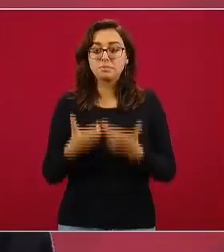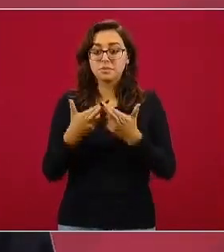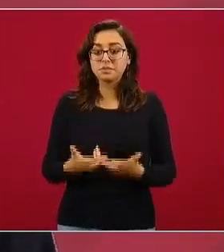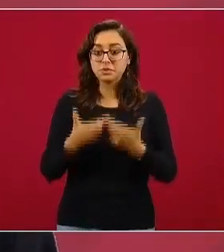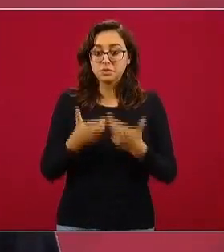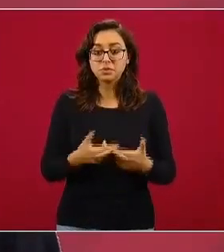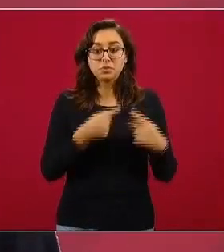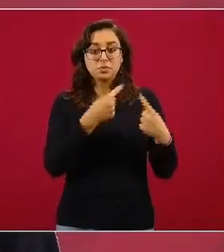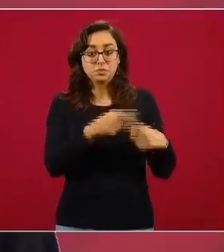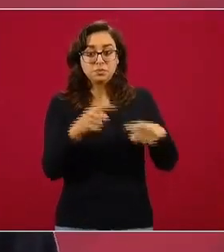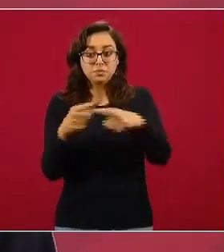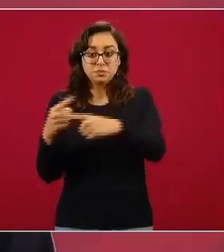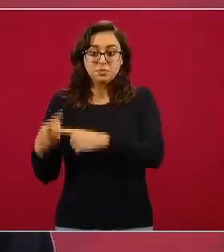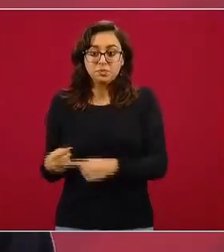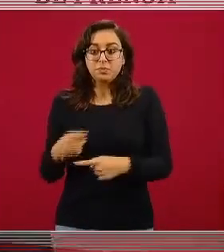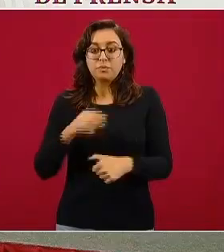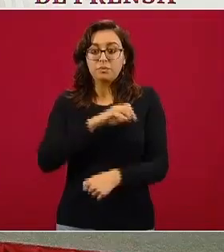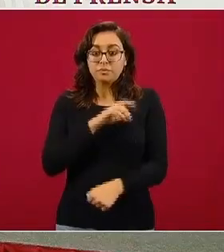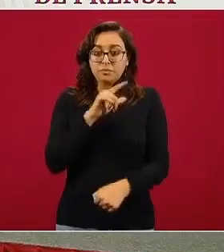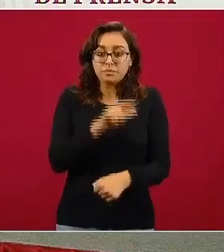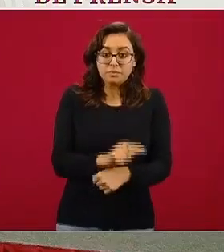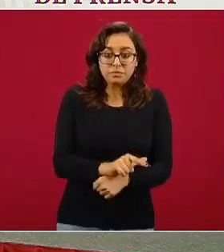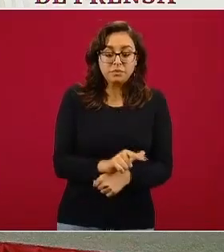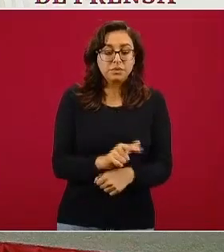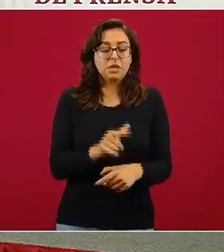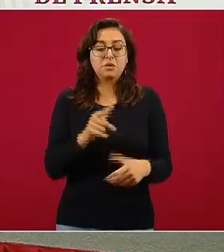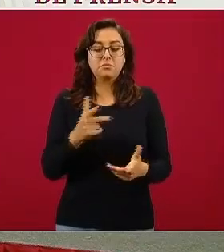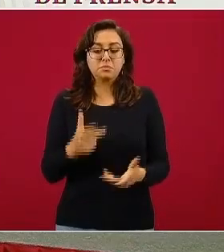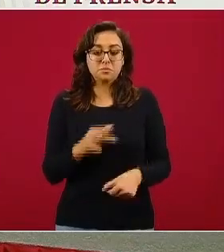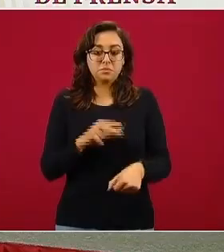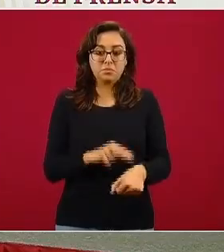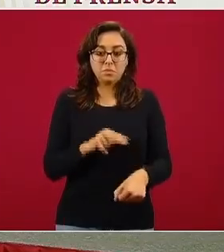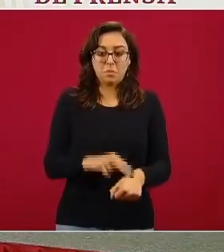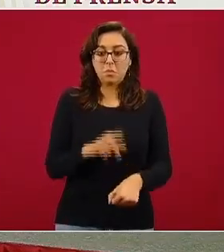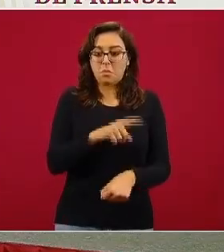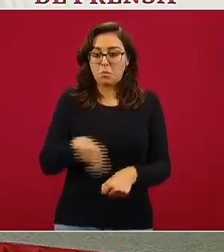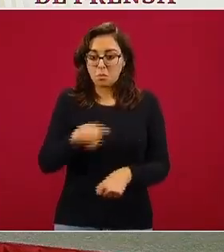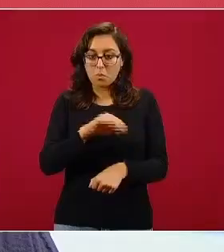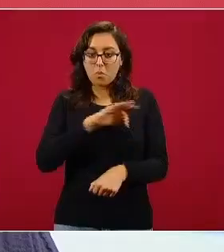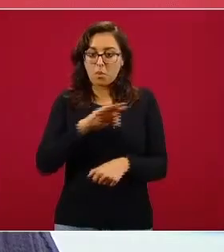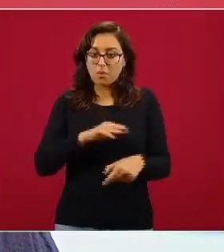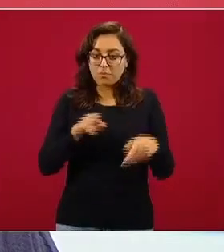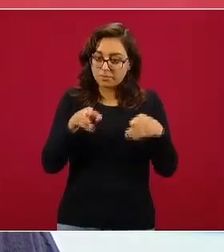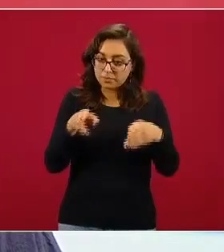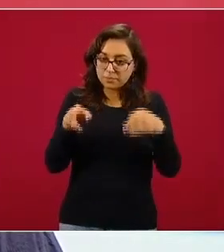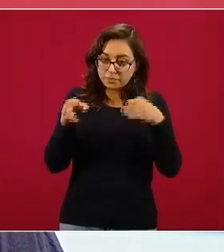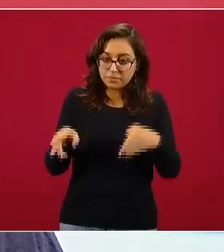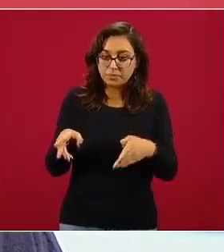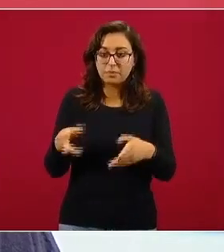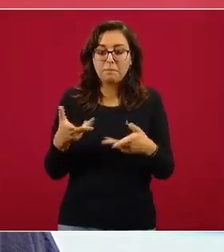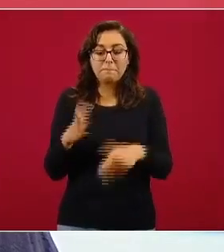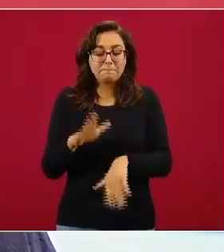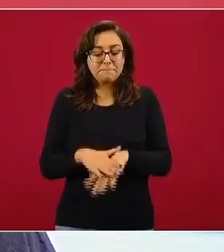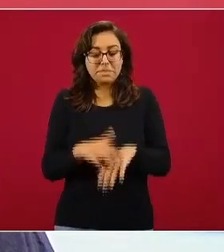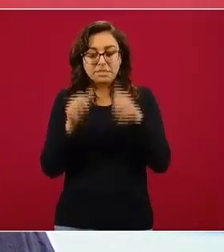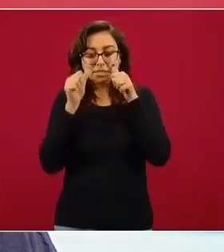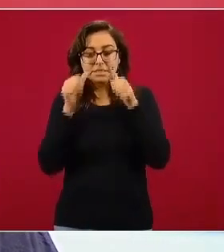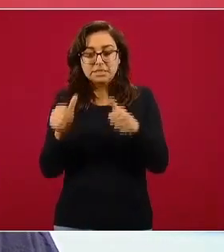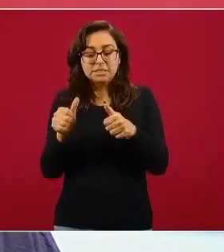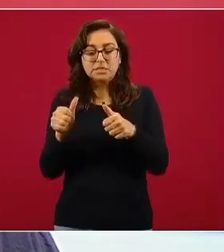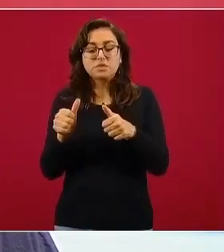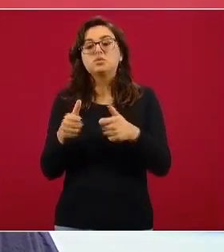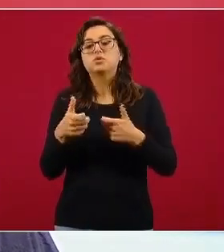personal especializado que puede concentrar la atención precisamente en